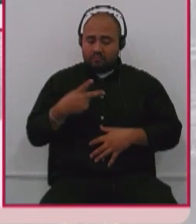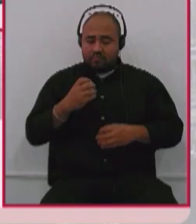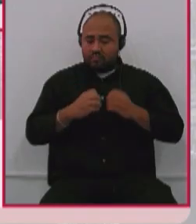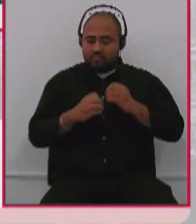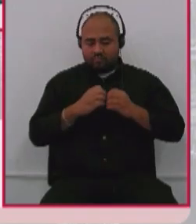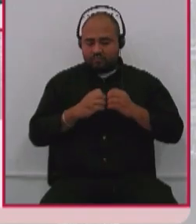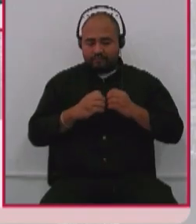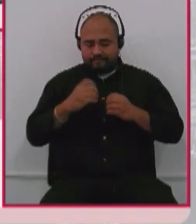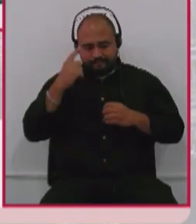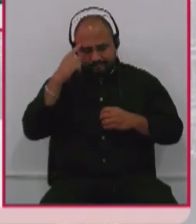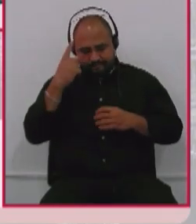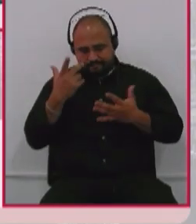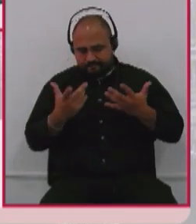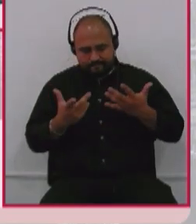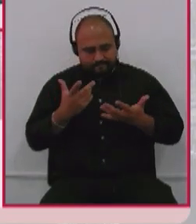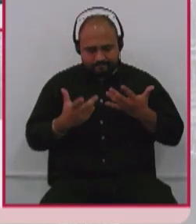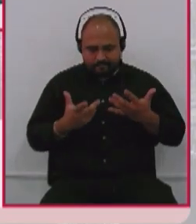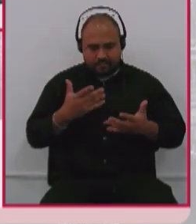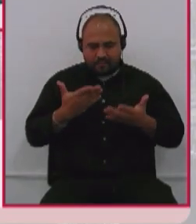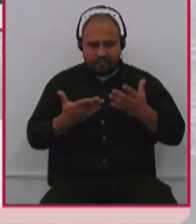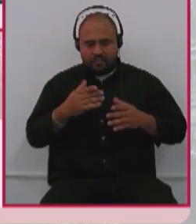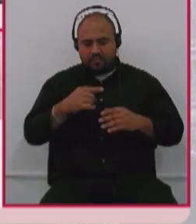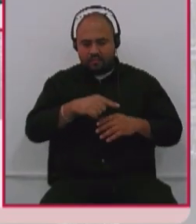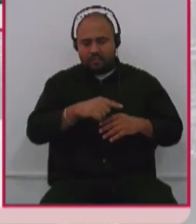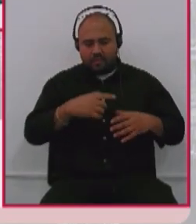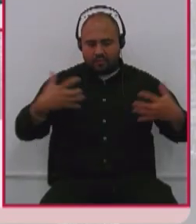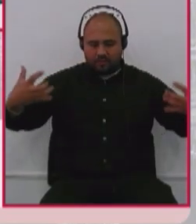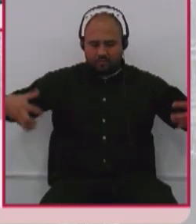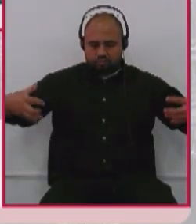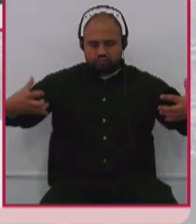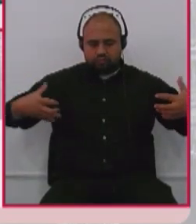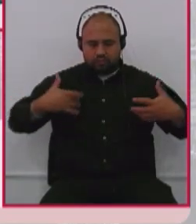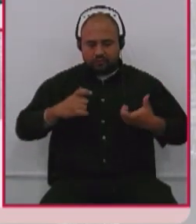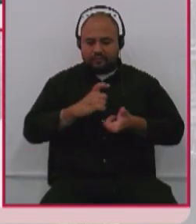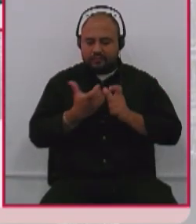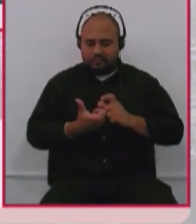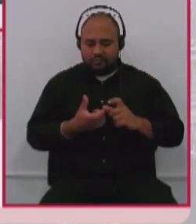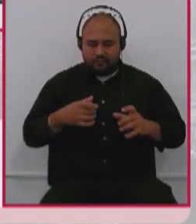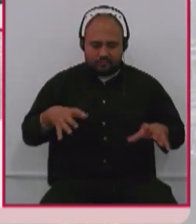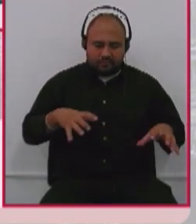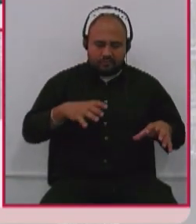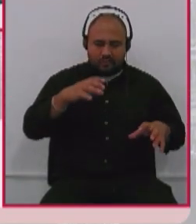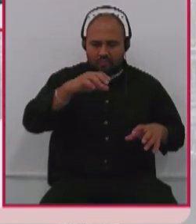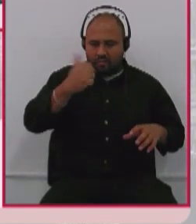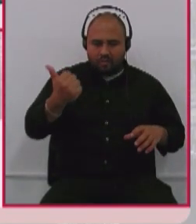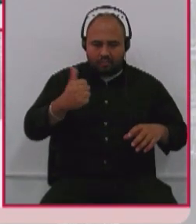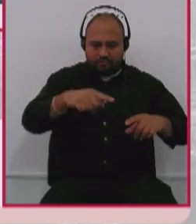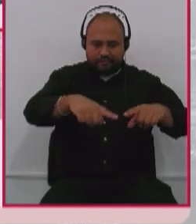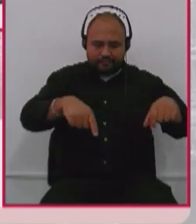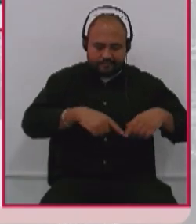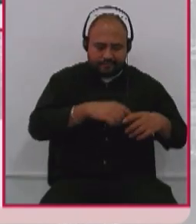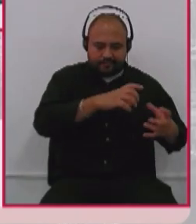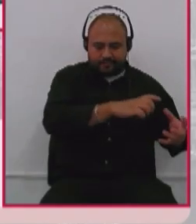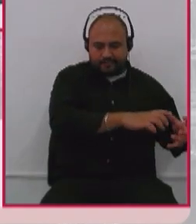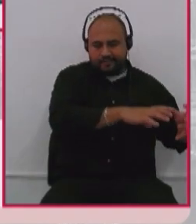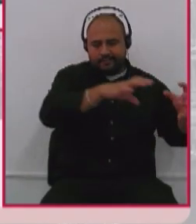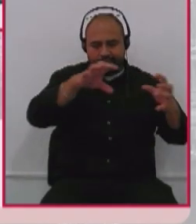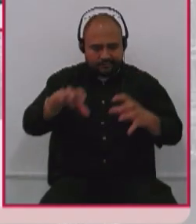antes movíamos las bombas y todos los elementos cada vez que nos movíamos de un pozo a otro. Y realmente